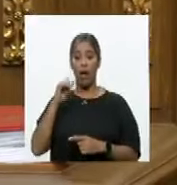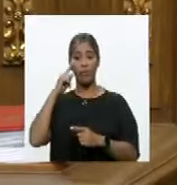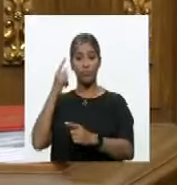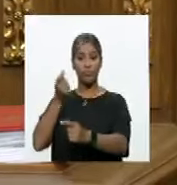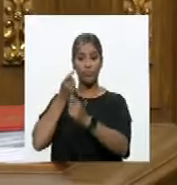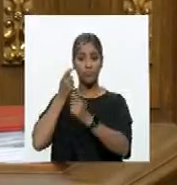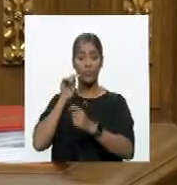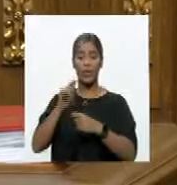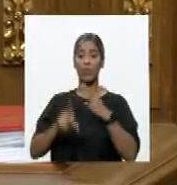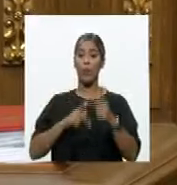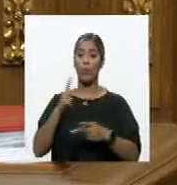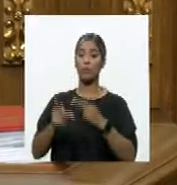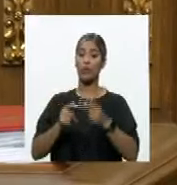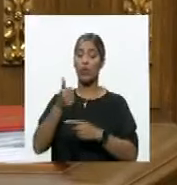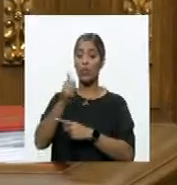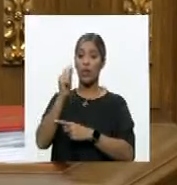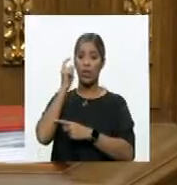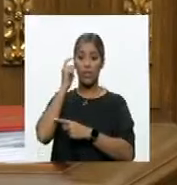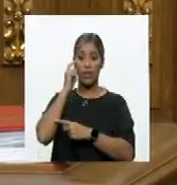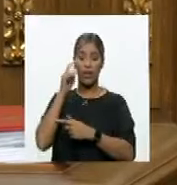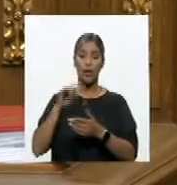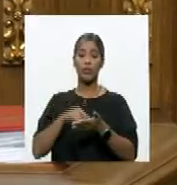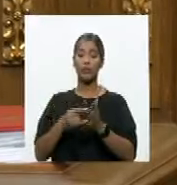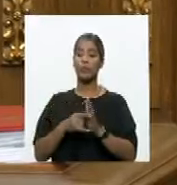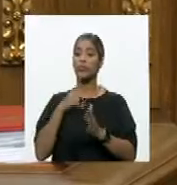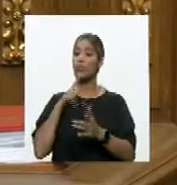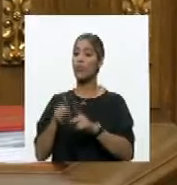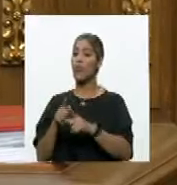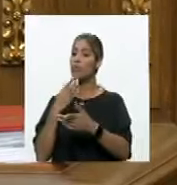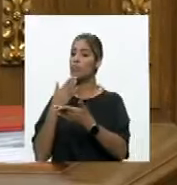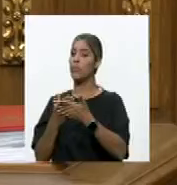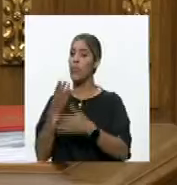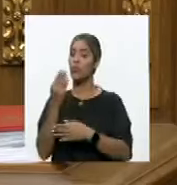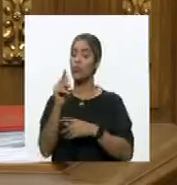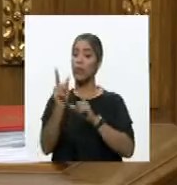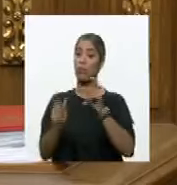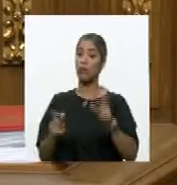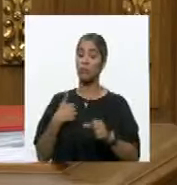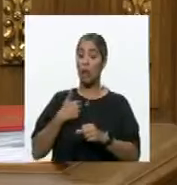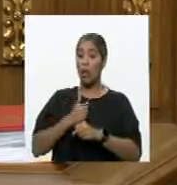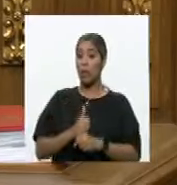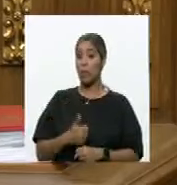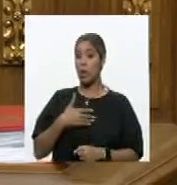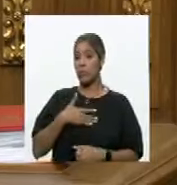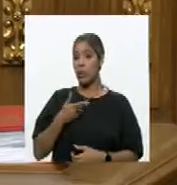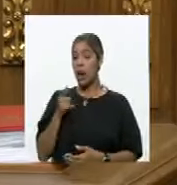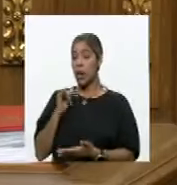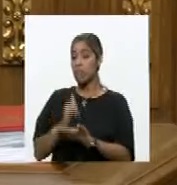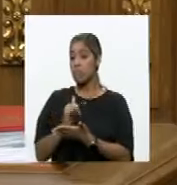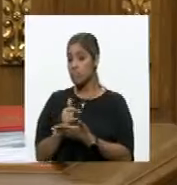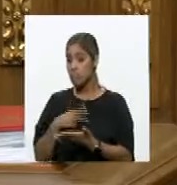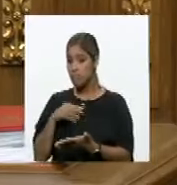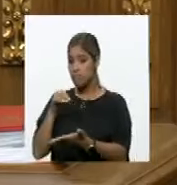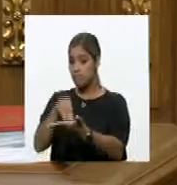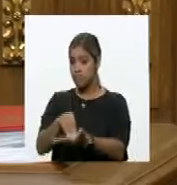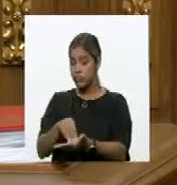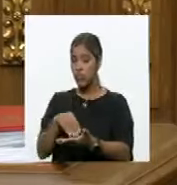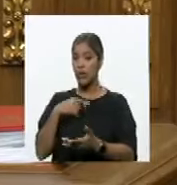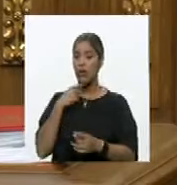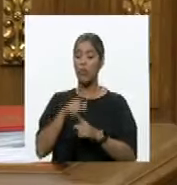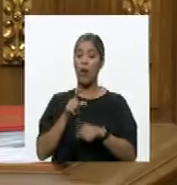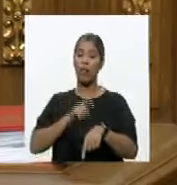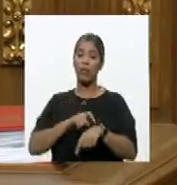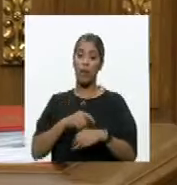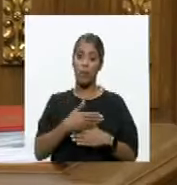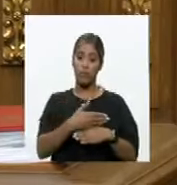que en ese proceso de 10 días, producto de la solicitud de muchos ciudadanos que aspiraban a postularse, se concedió una